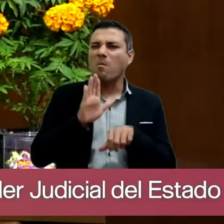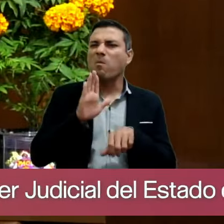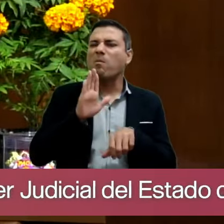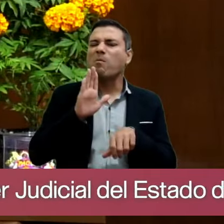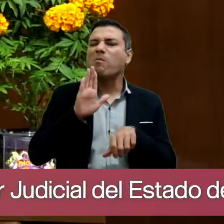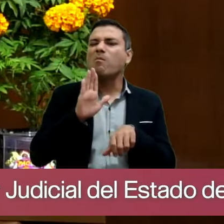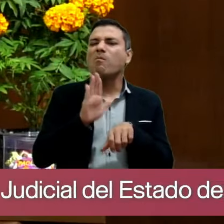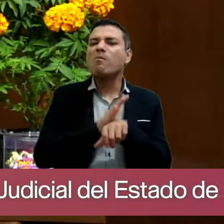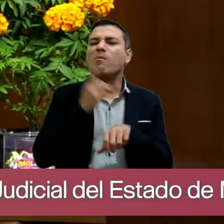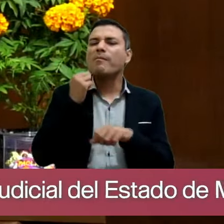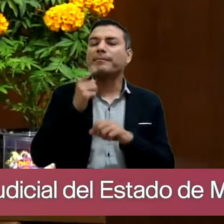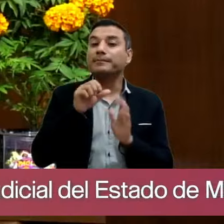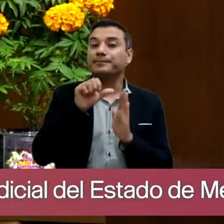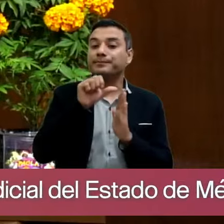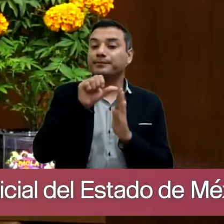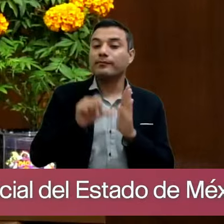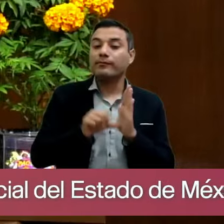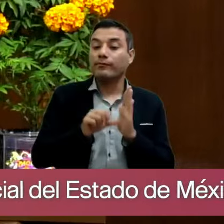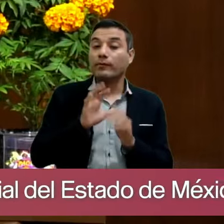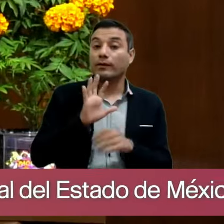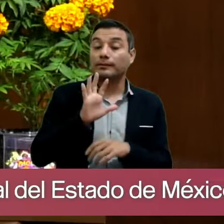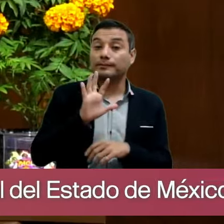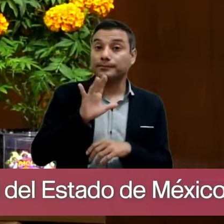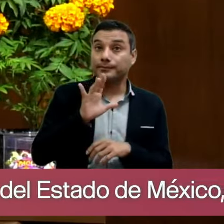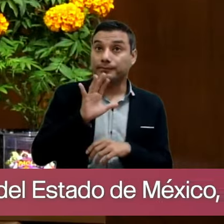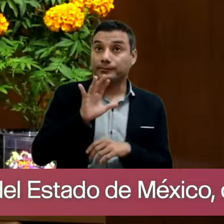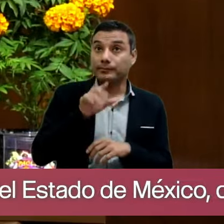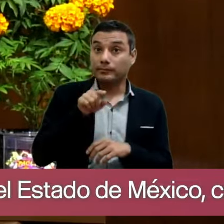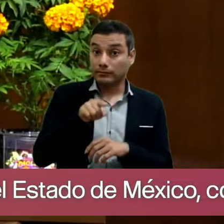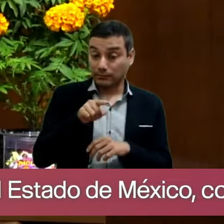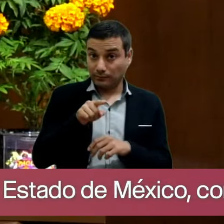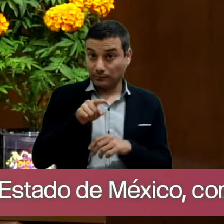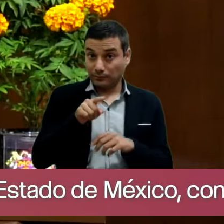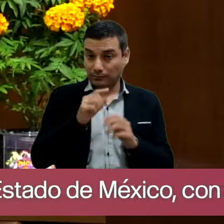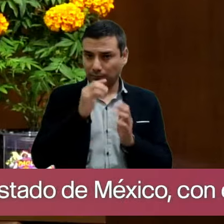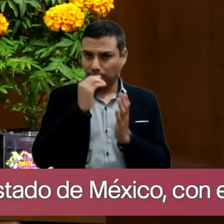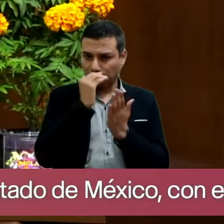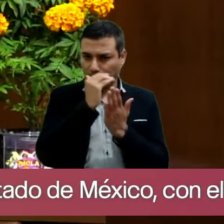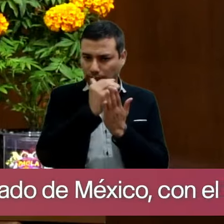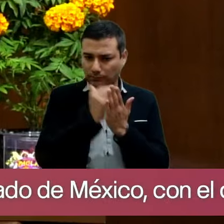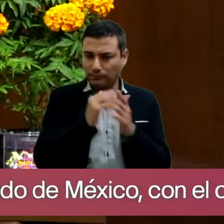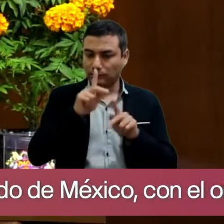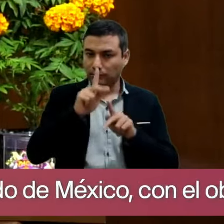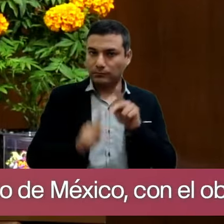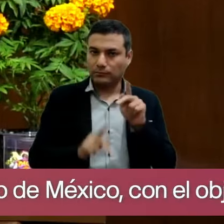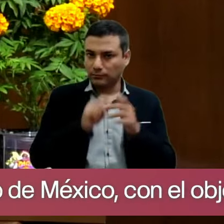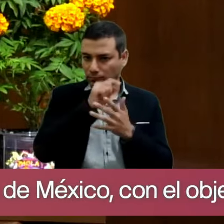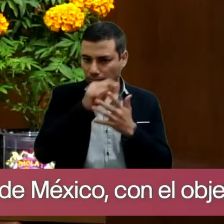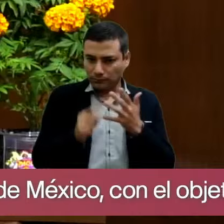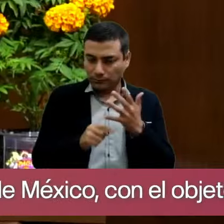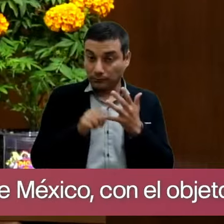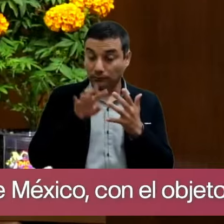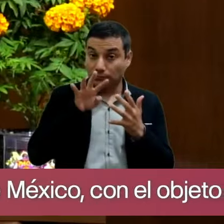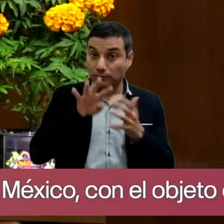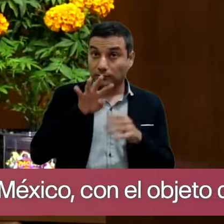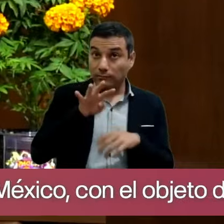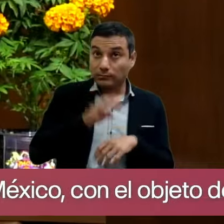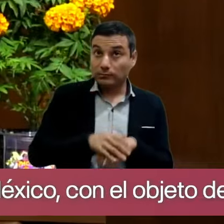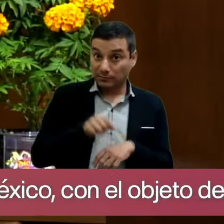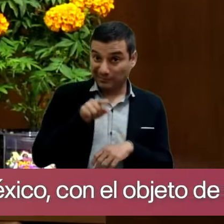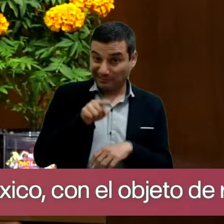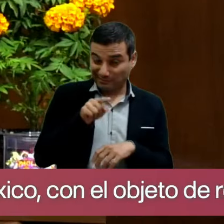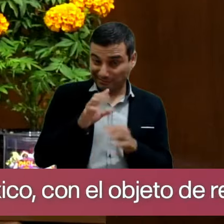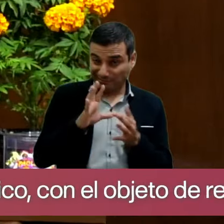porque el artículo 50 en ninguna de sus 19 fracciones establece supuestos